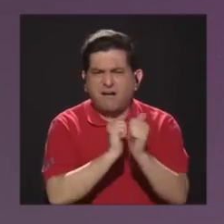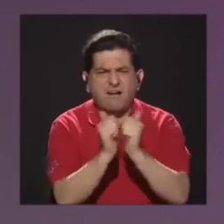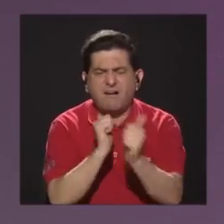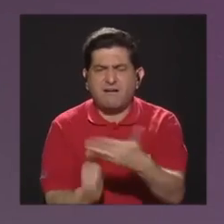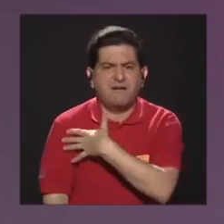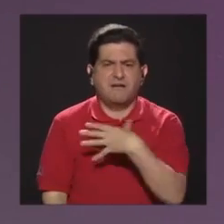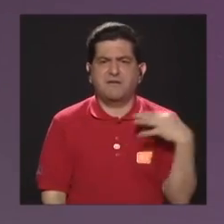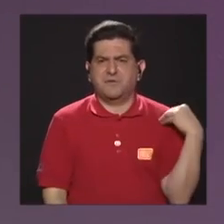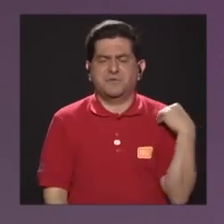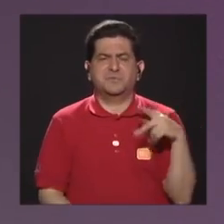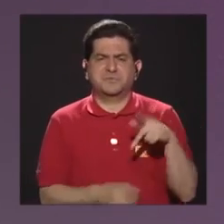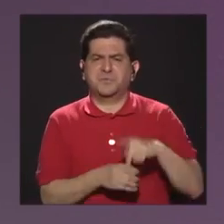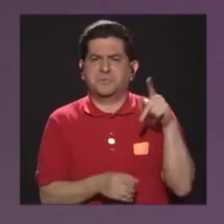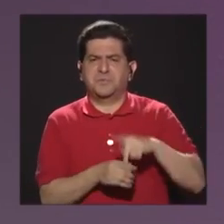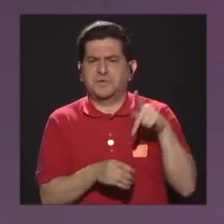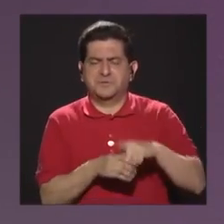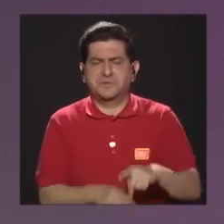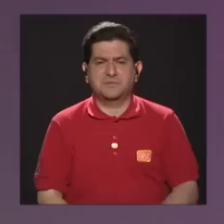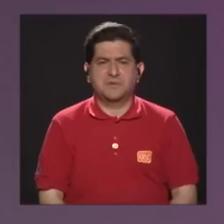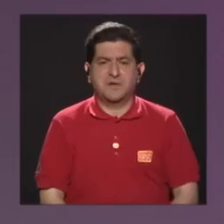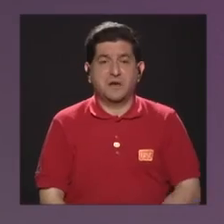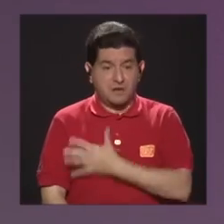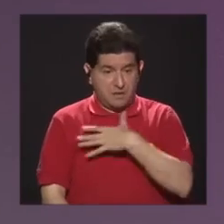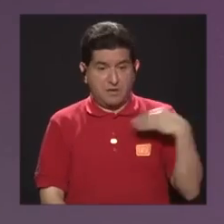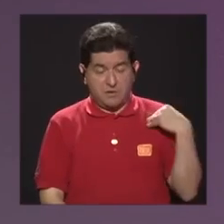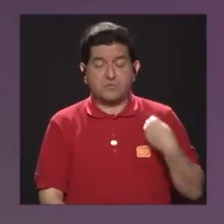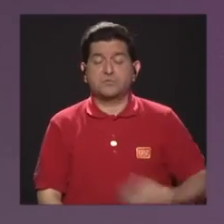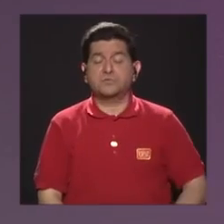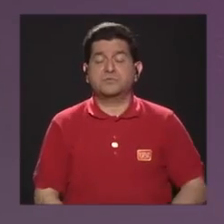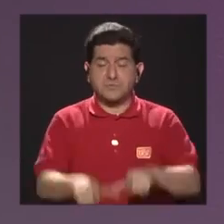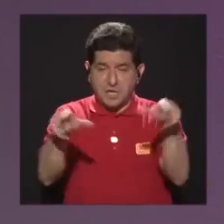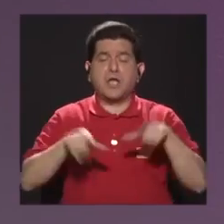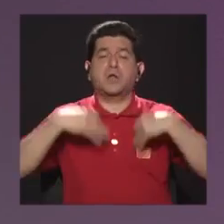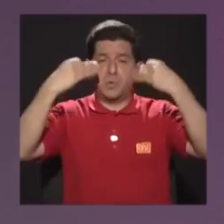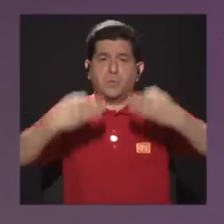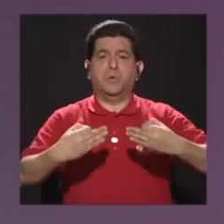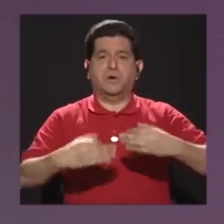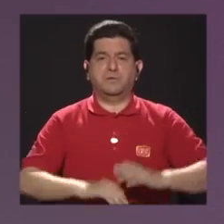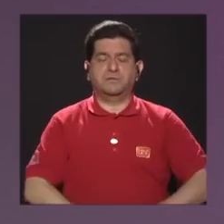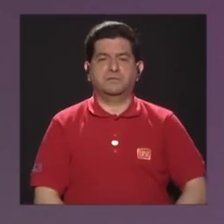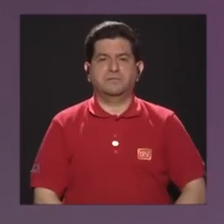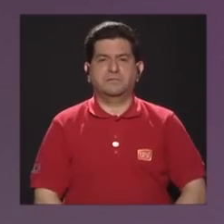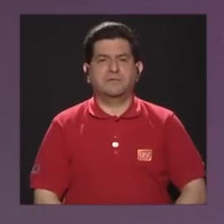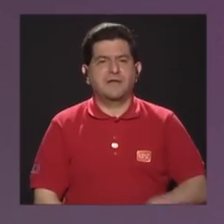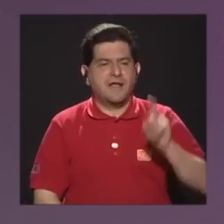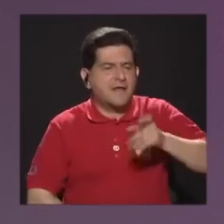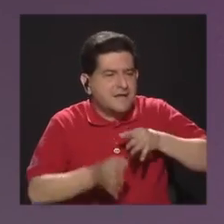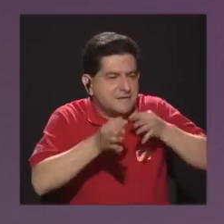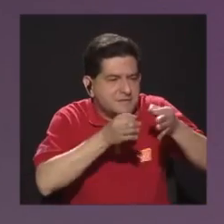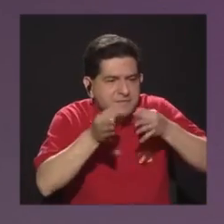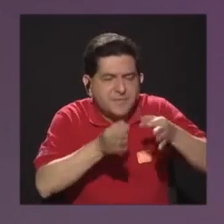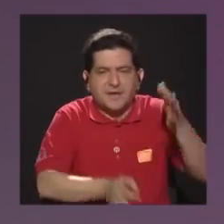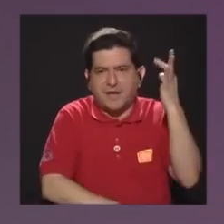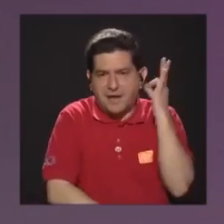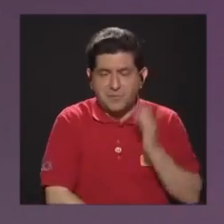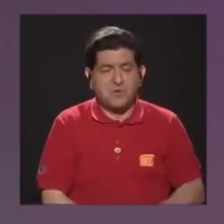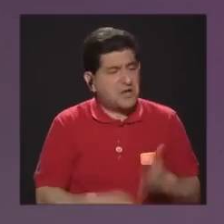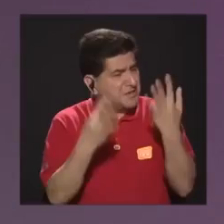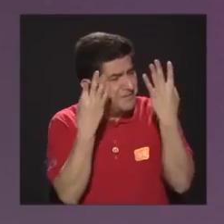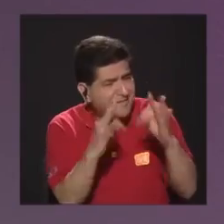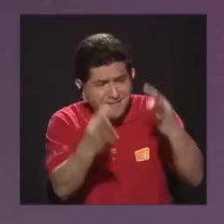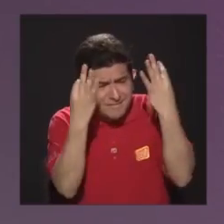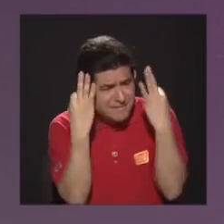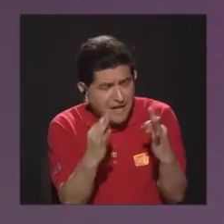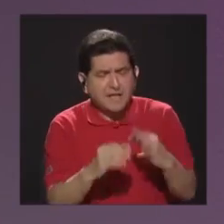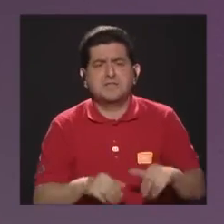nos gusta pues participar y nos gusta llegar a tomar decisiones. Entonces, hay que explicarle a la mujer que hay que tirarse al agua